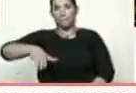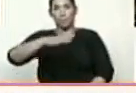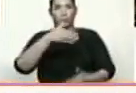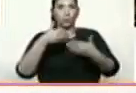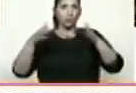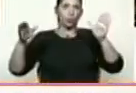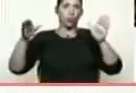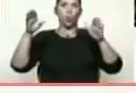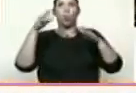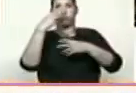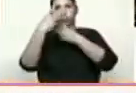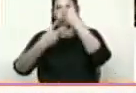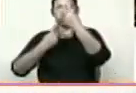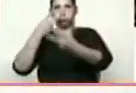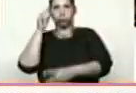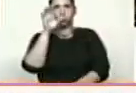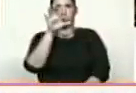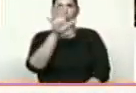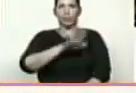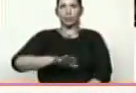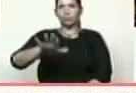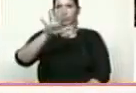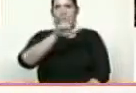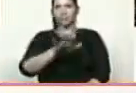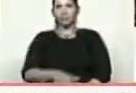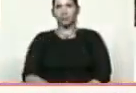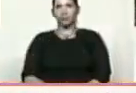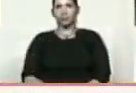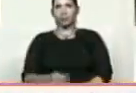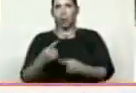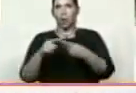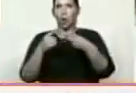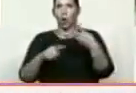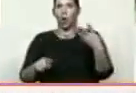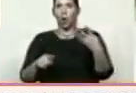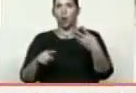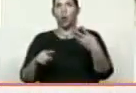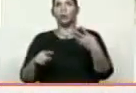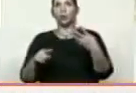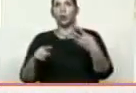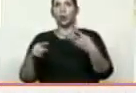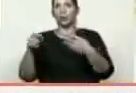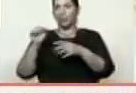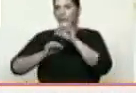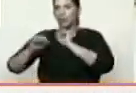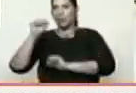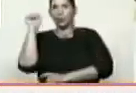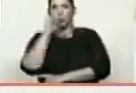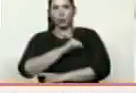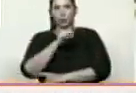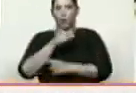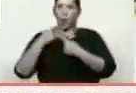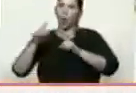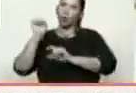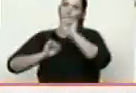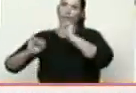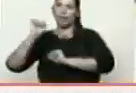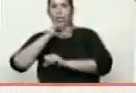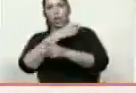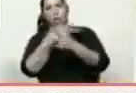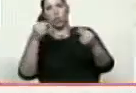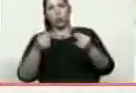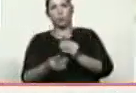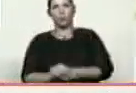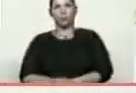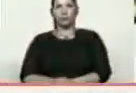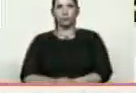país, unos defendiendo el sí y otros defendiendo el no. Y el 15 de diciembre el pueblo aprobó esta Constitución